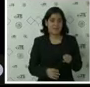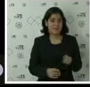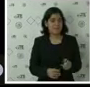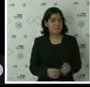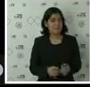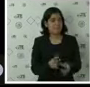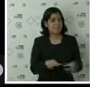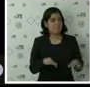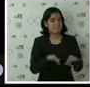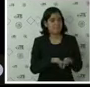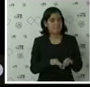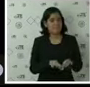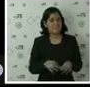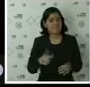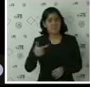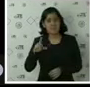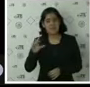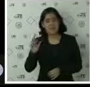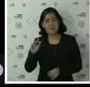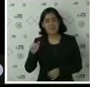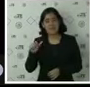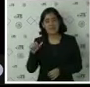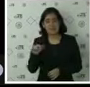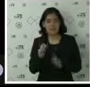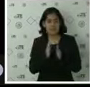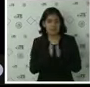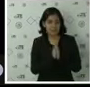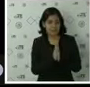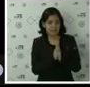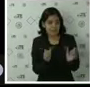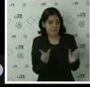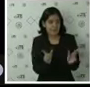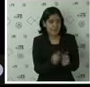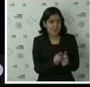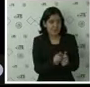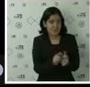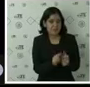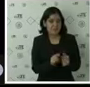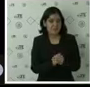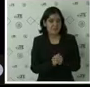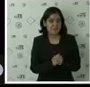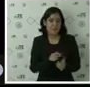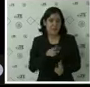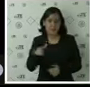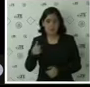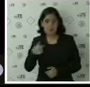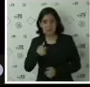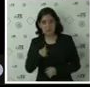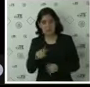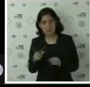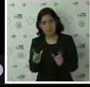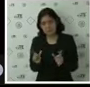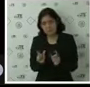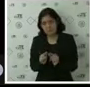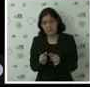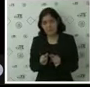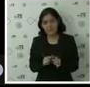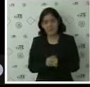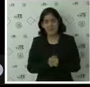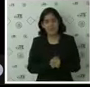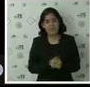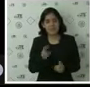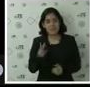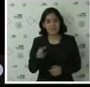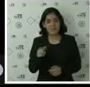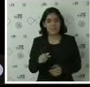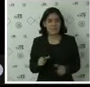algún posicionamiento en etapa de conclusiones y yo después haré alguna mención y daríamos por concluido este evento que me ha gustado